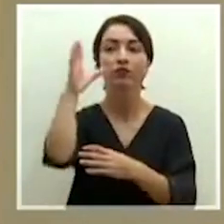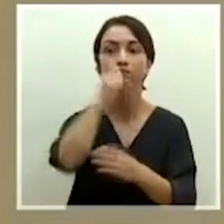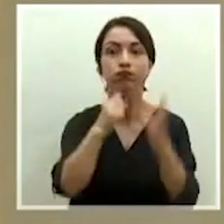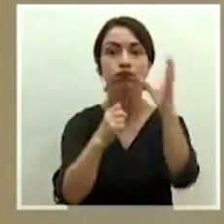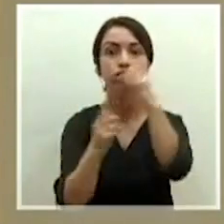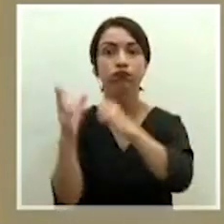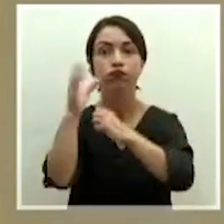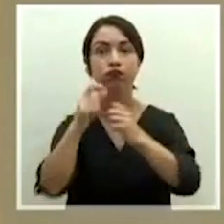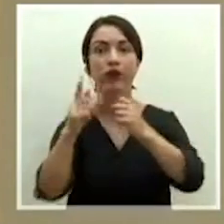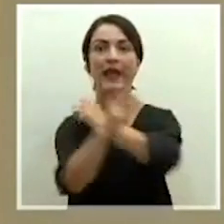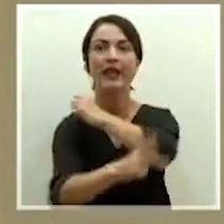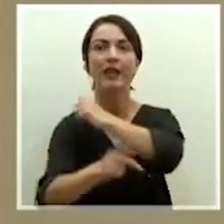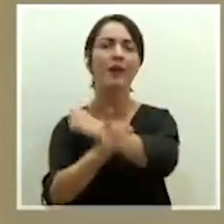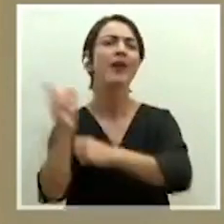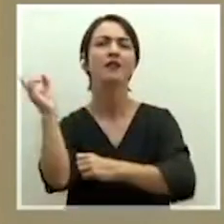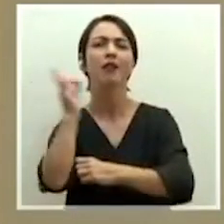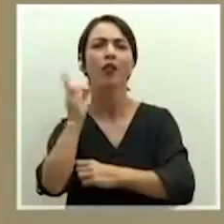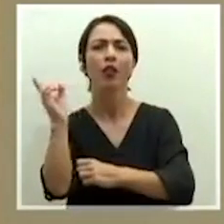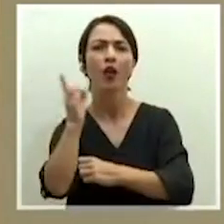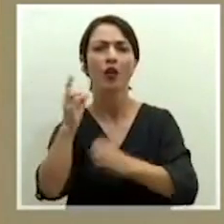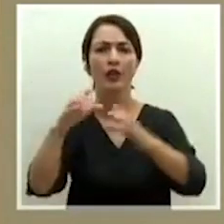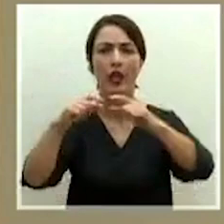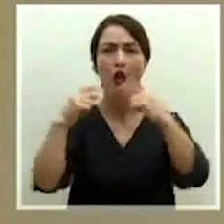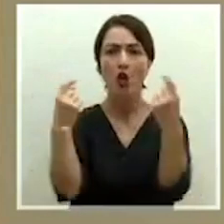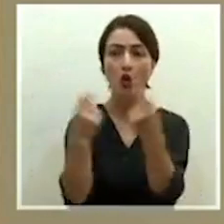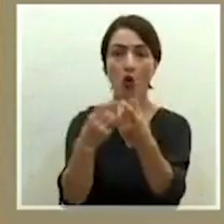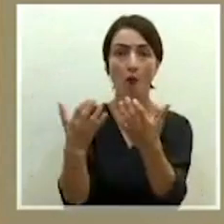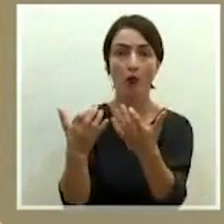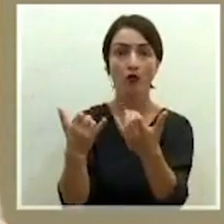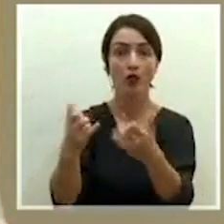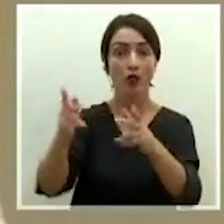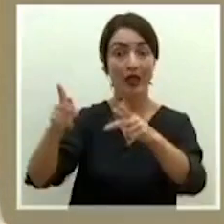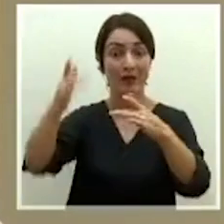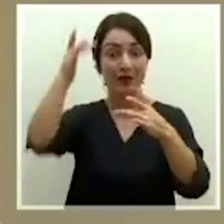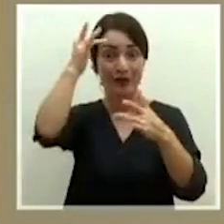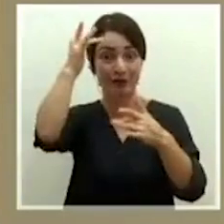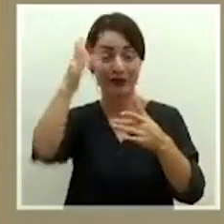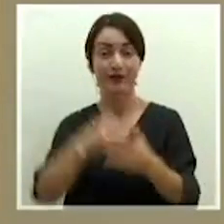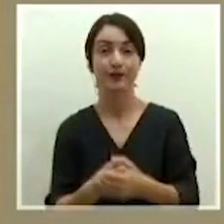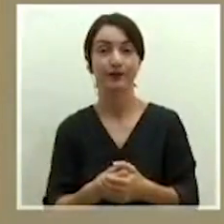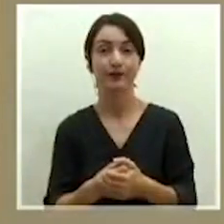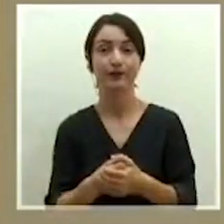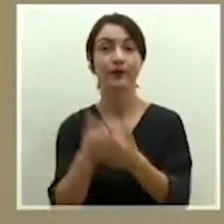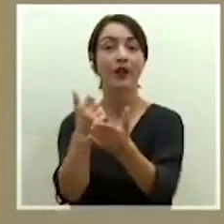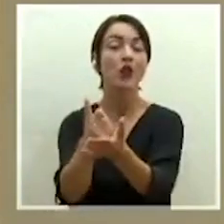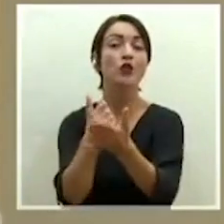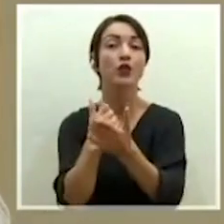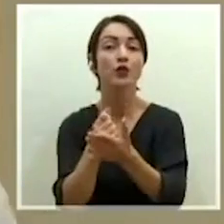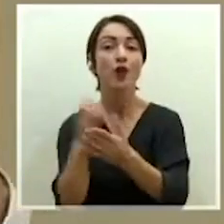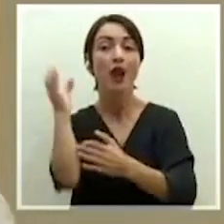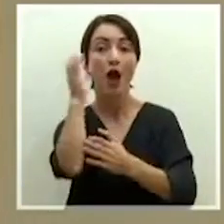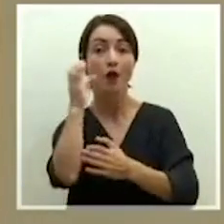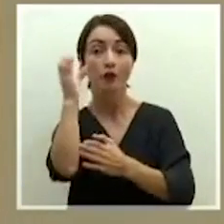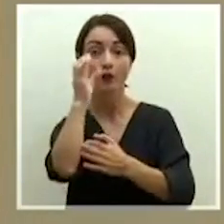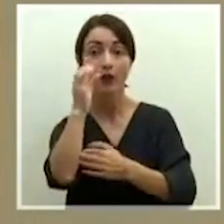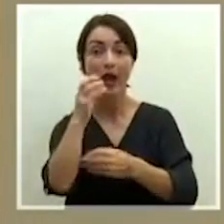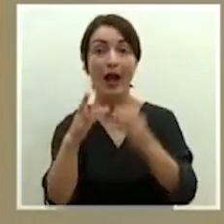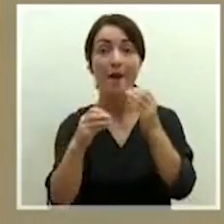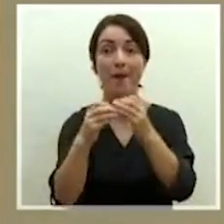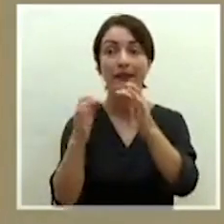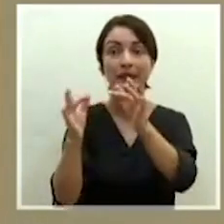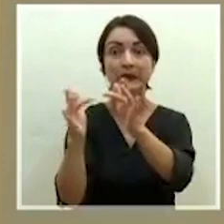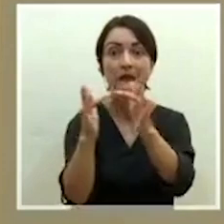del país dónde están estos conglomerados activos de pacientes que nos ayudan a buscar más nexos a